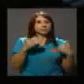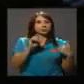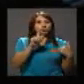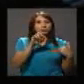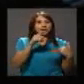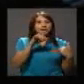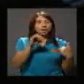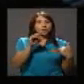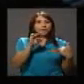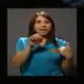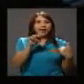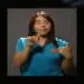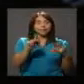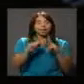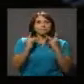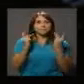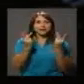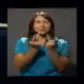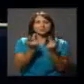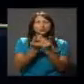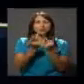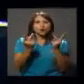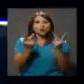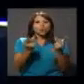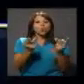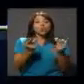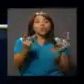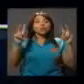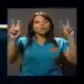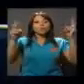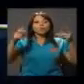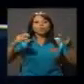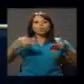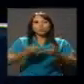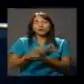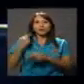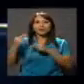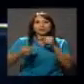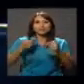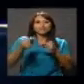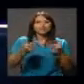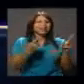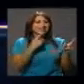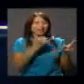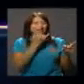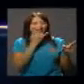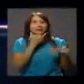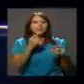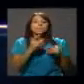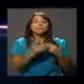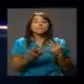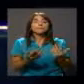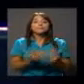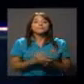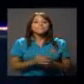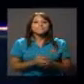Partido Patria Nueva por Nueva Generación Nueva Generación don Sergio